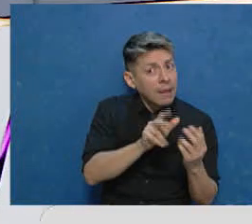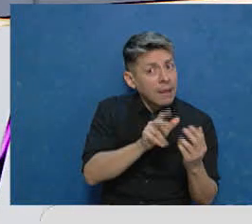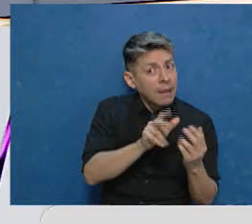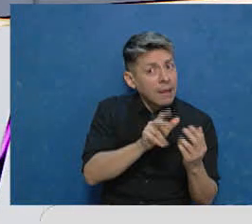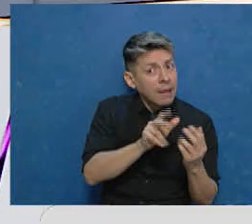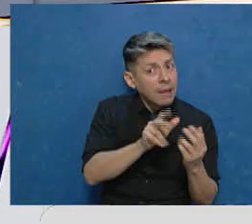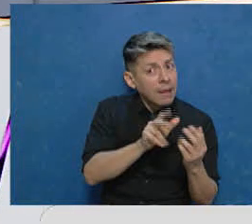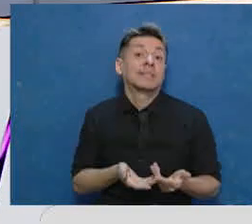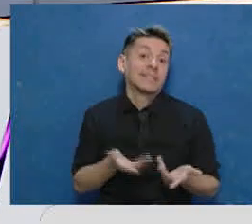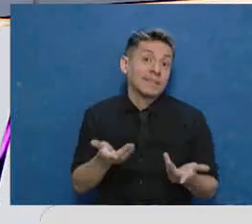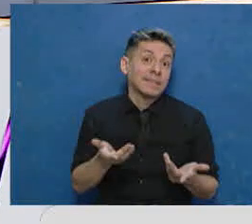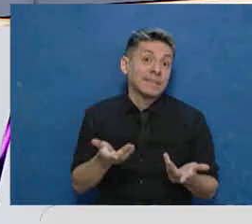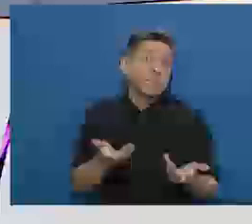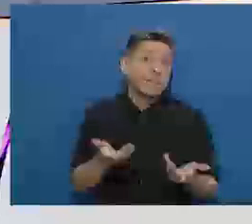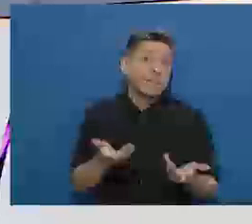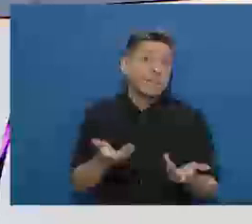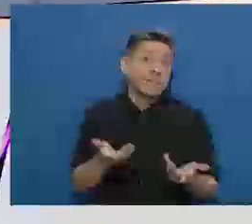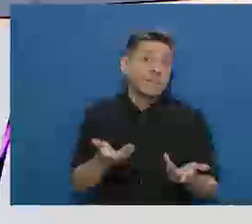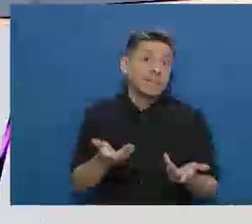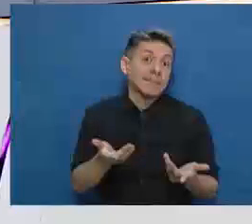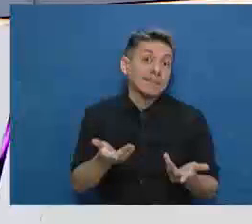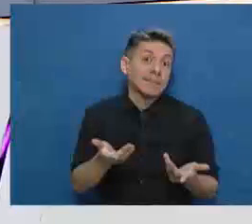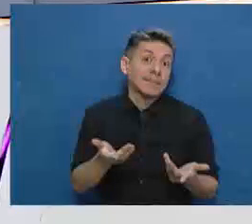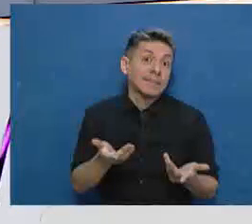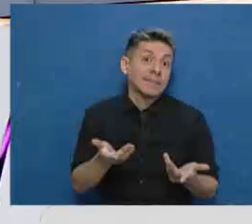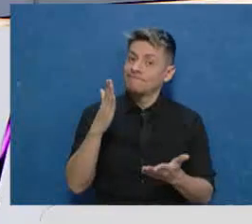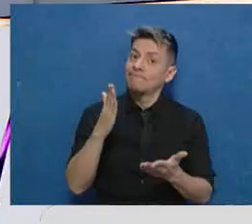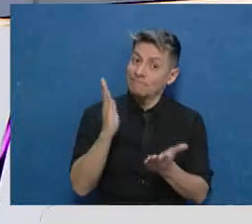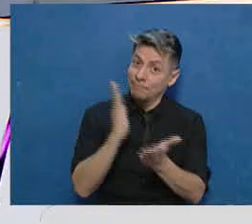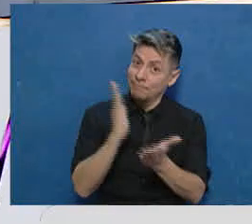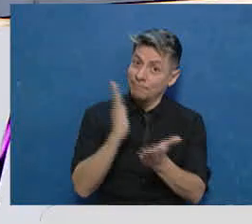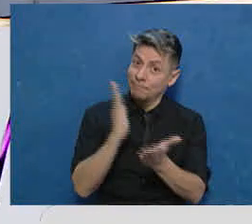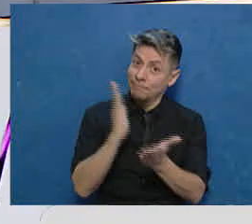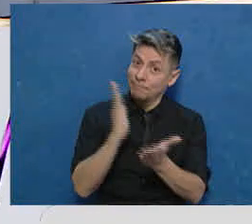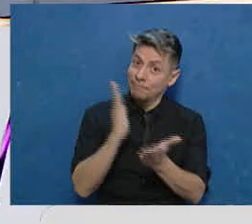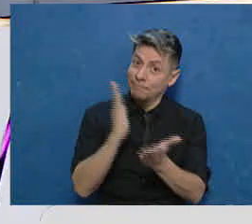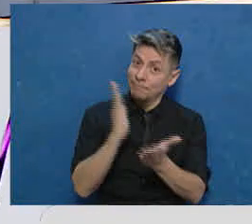este momento está con una causa que puede agravar seriamente su situación si es que de pronto no